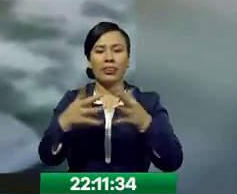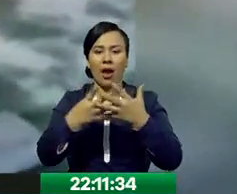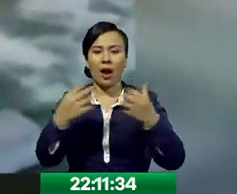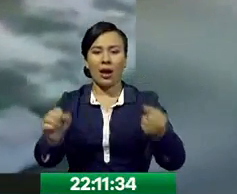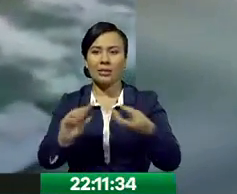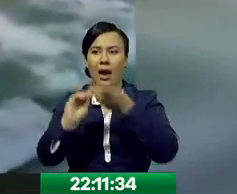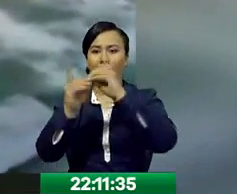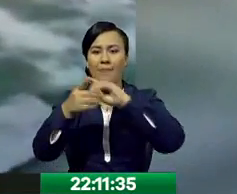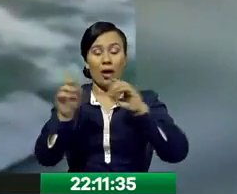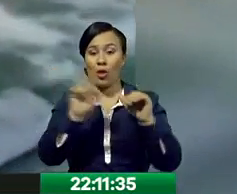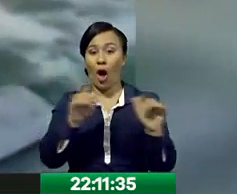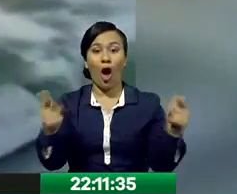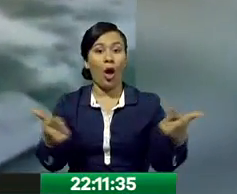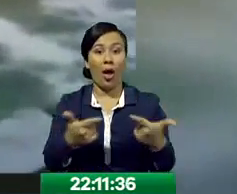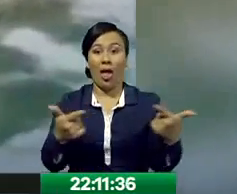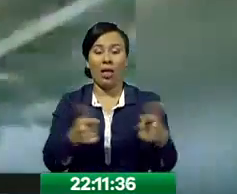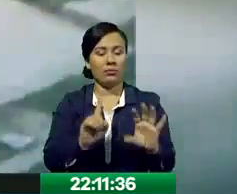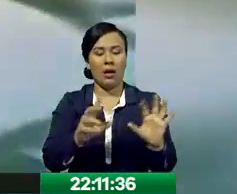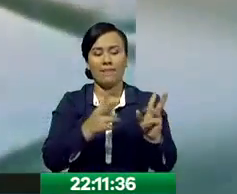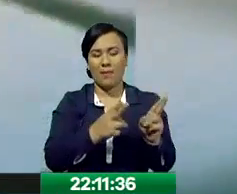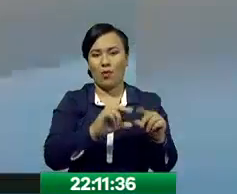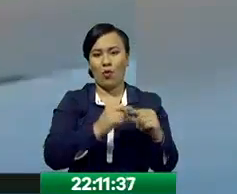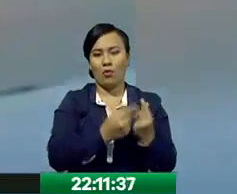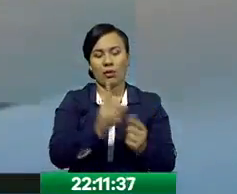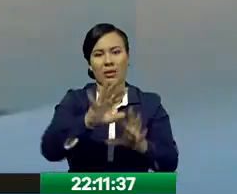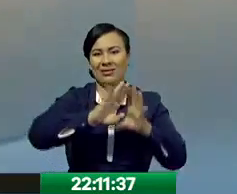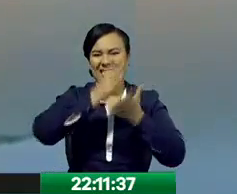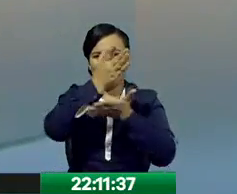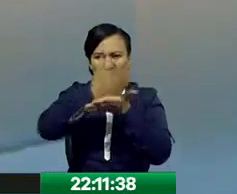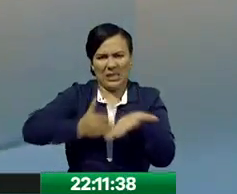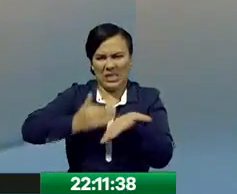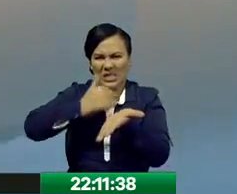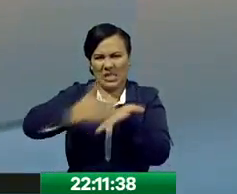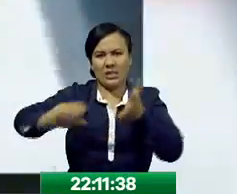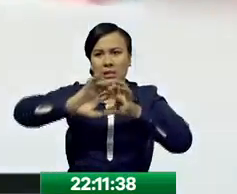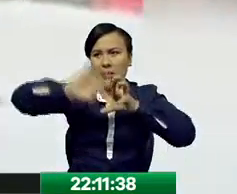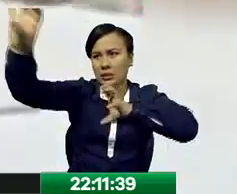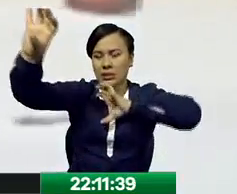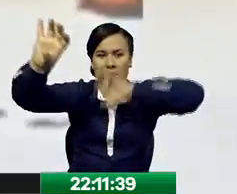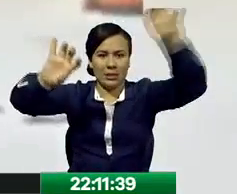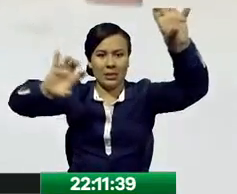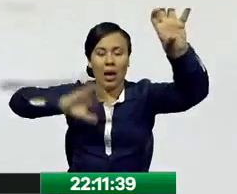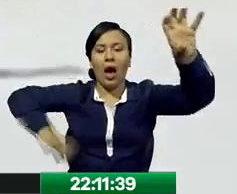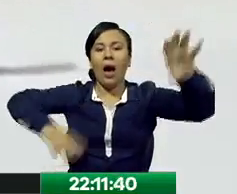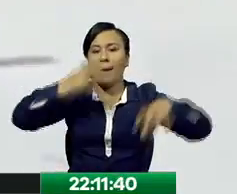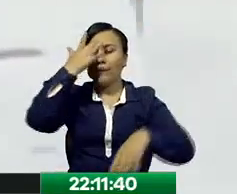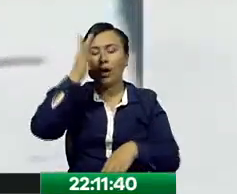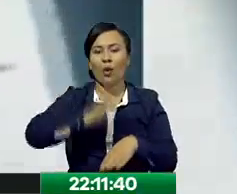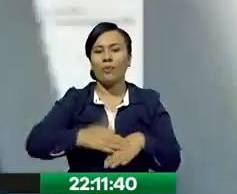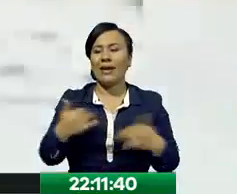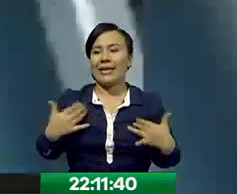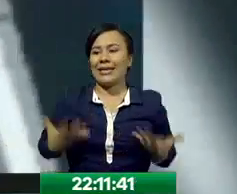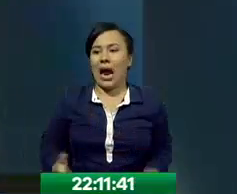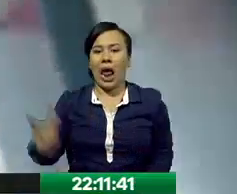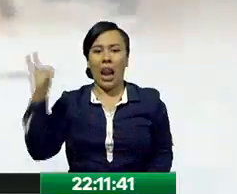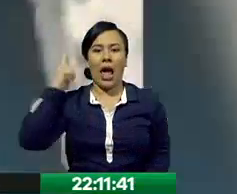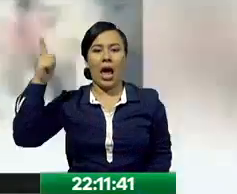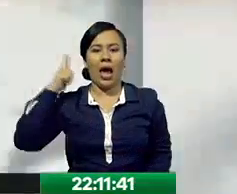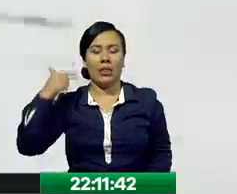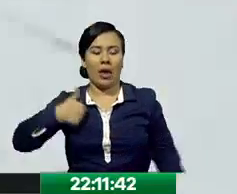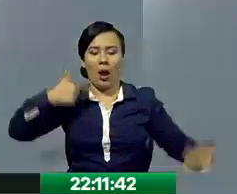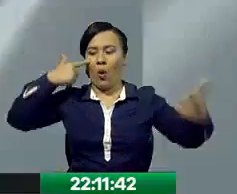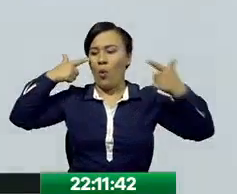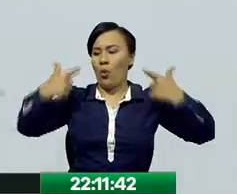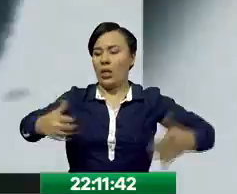hechos violentos. Los enfrentamientos entre los privados de la libertad se habían dado por manejar el control del centro y porque muchos